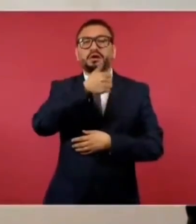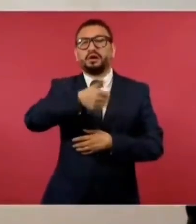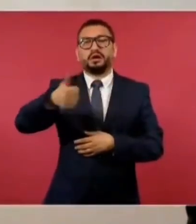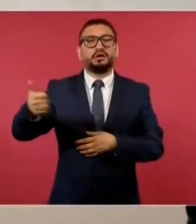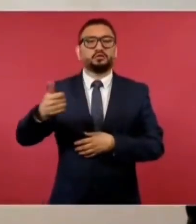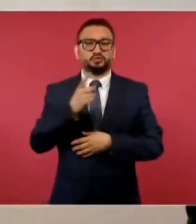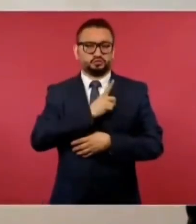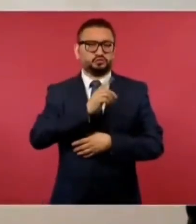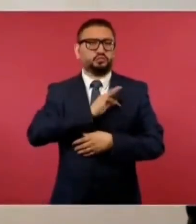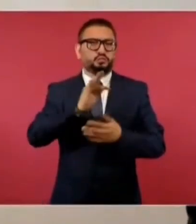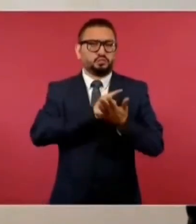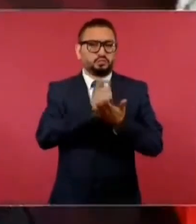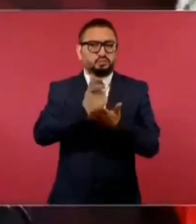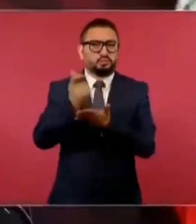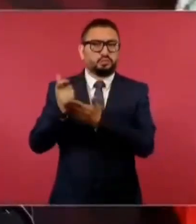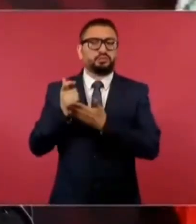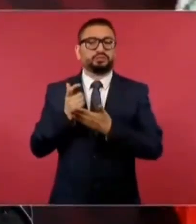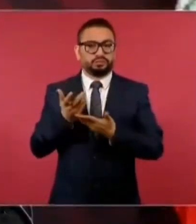paguen